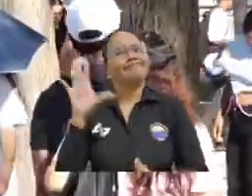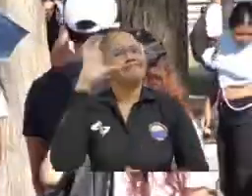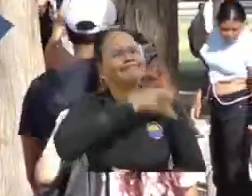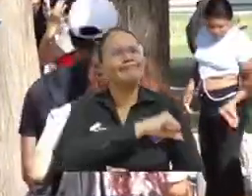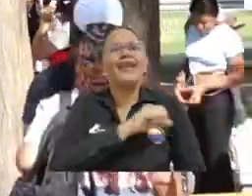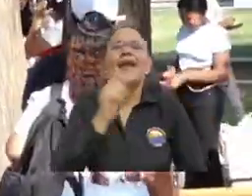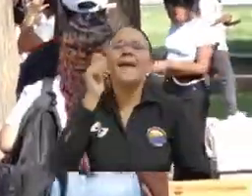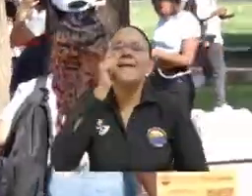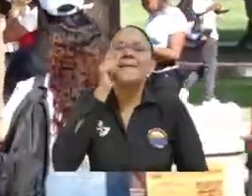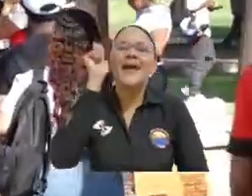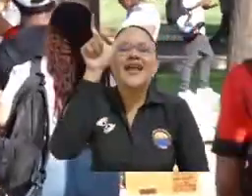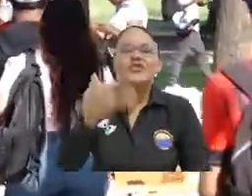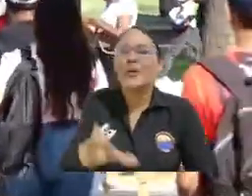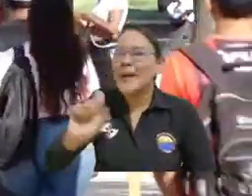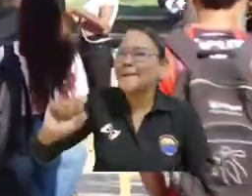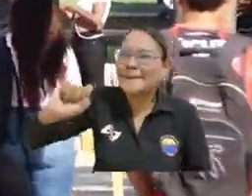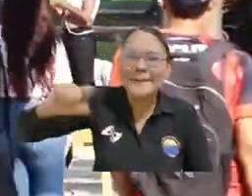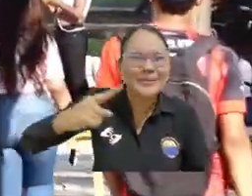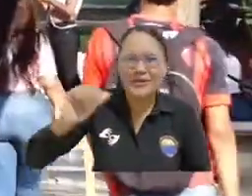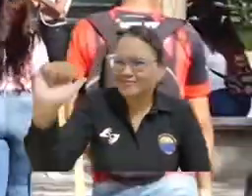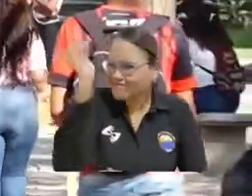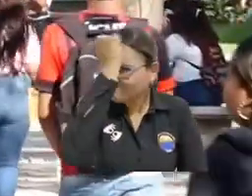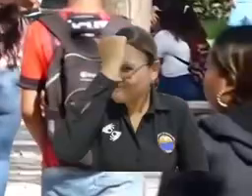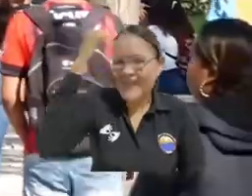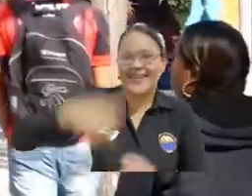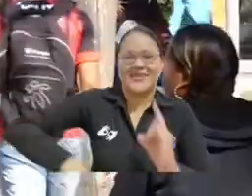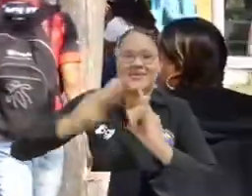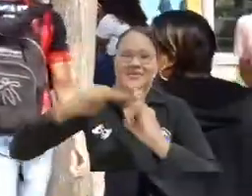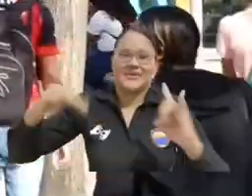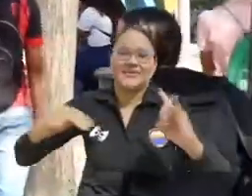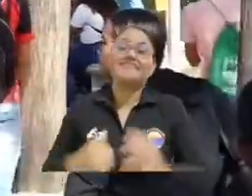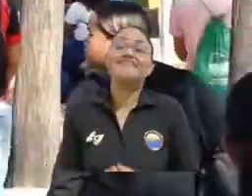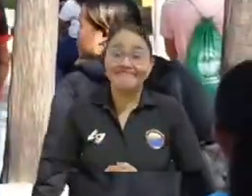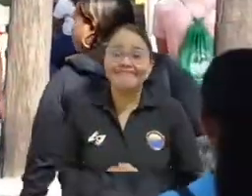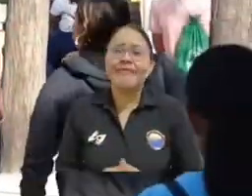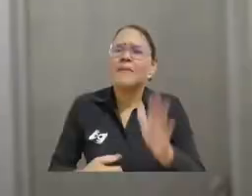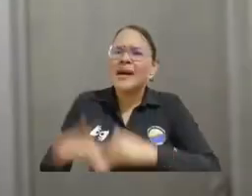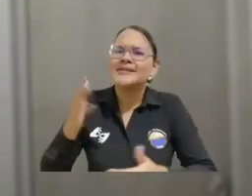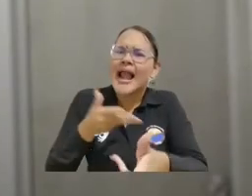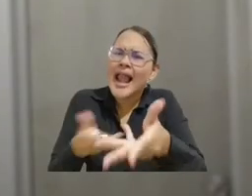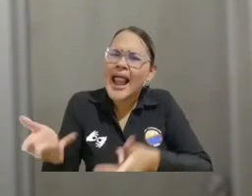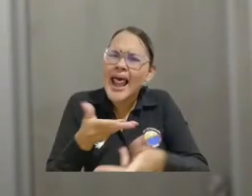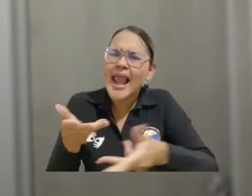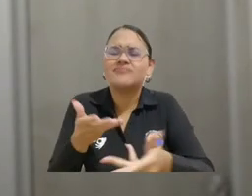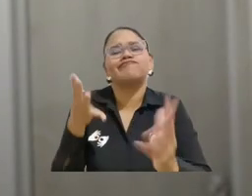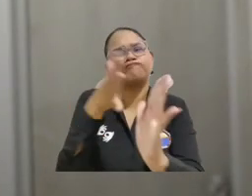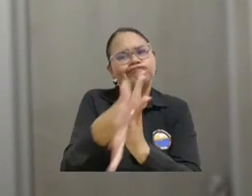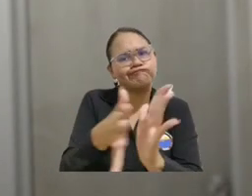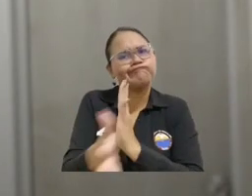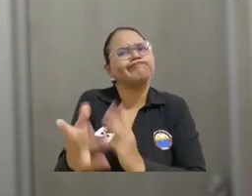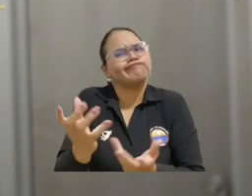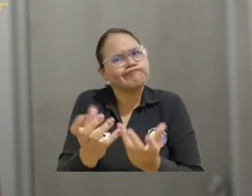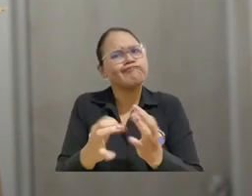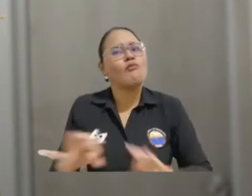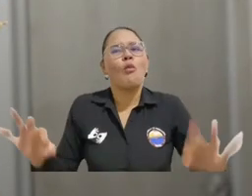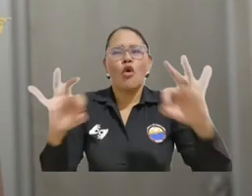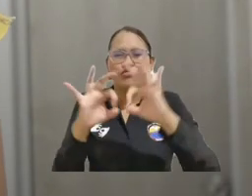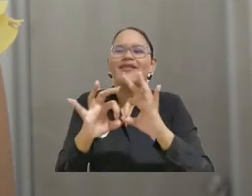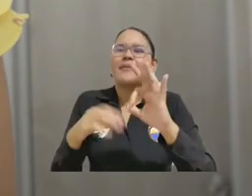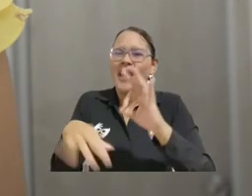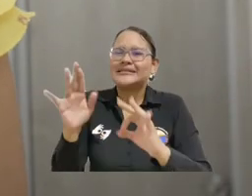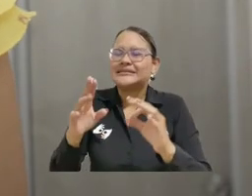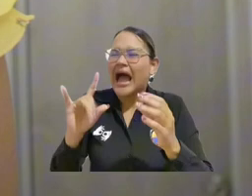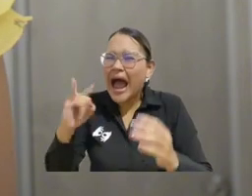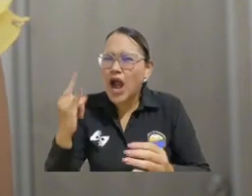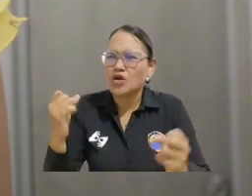del Magdalena la gente es primero. Es brindarle la garantía de la confidencialidad, de esa empatía también, porque no es